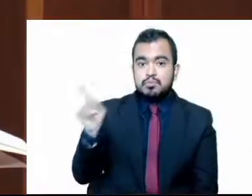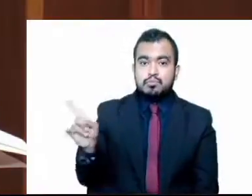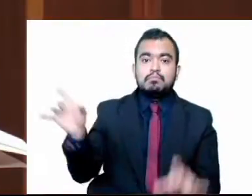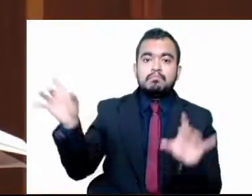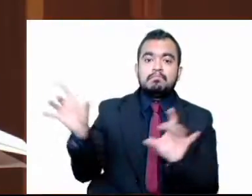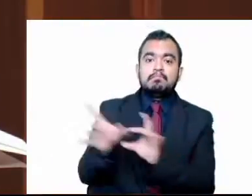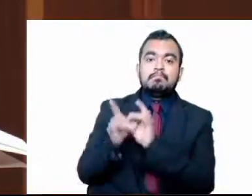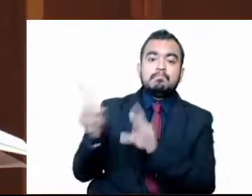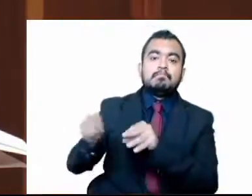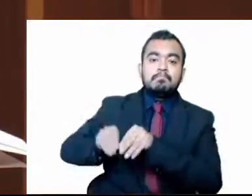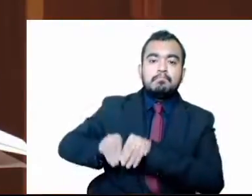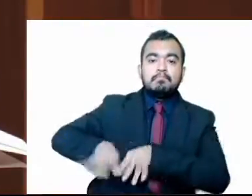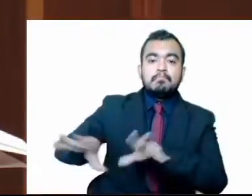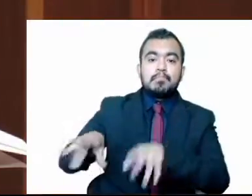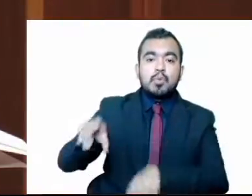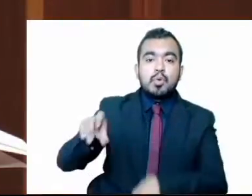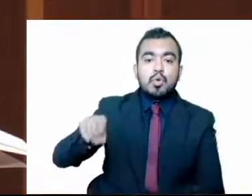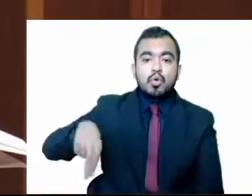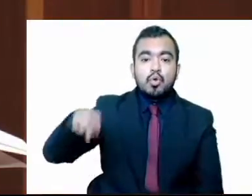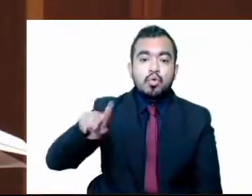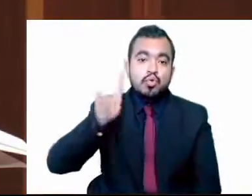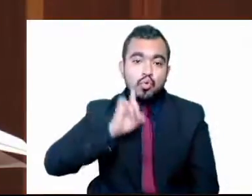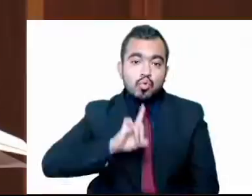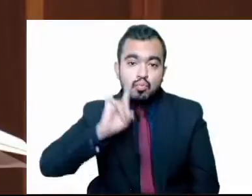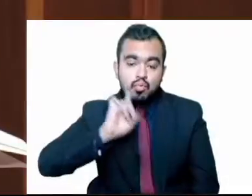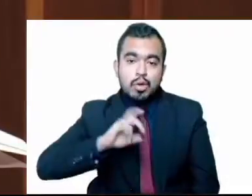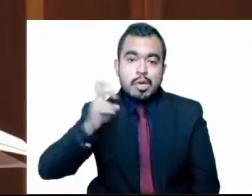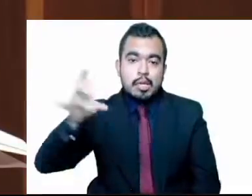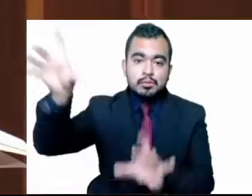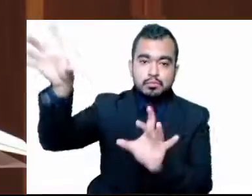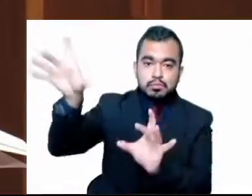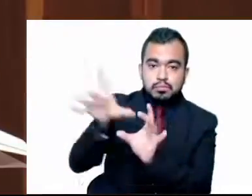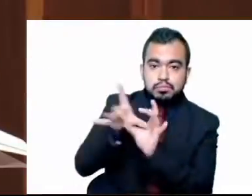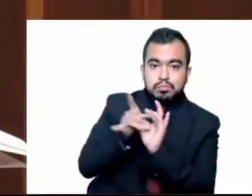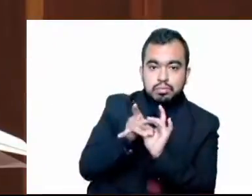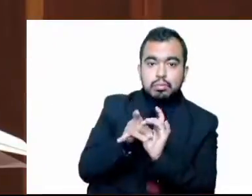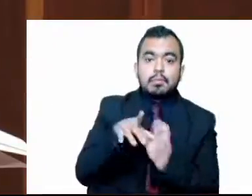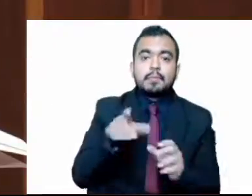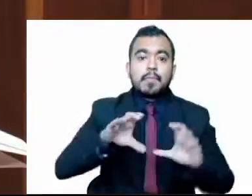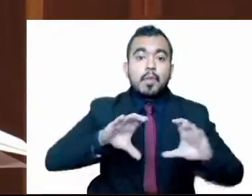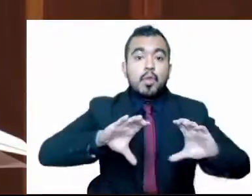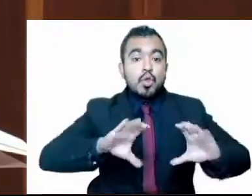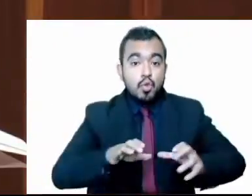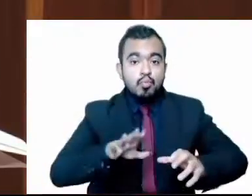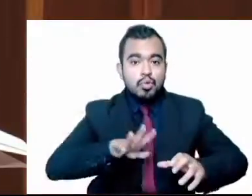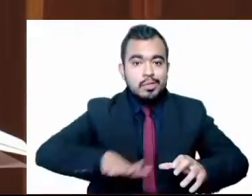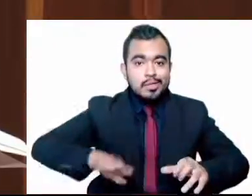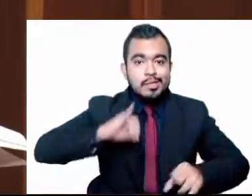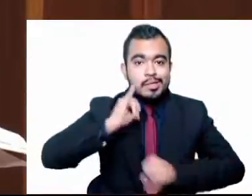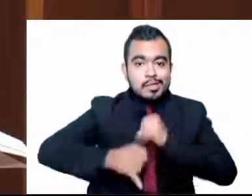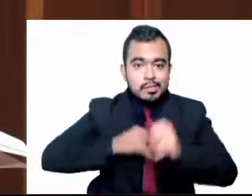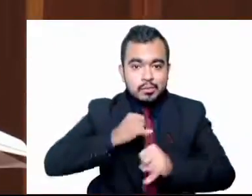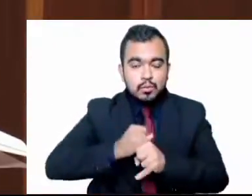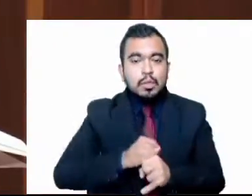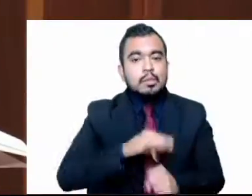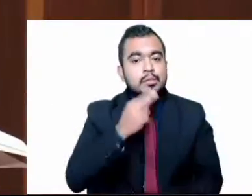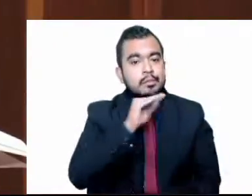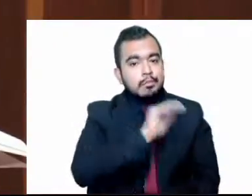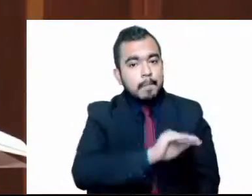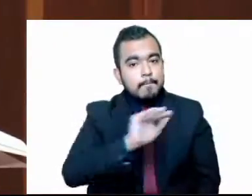ONU Mujeres, donde instó a la comunidad internacional, a los diferentes gobiernos, al sector